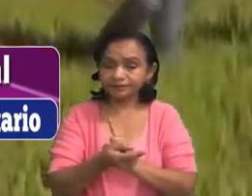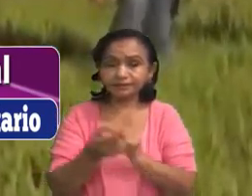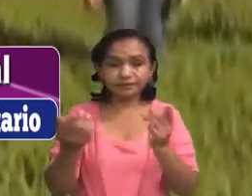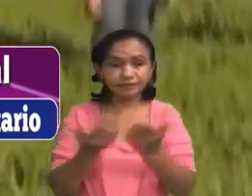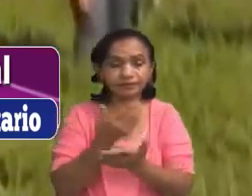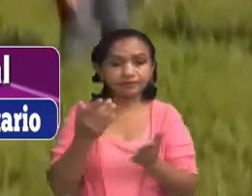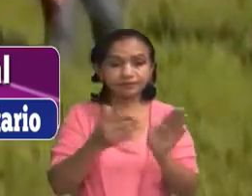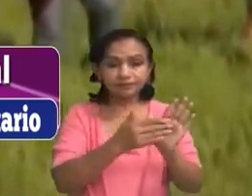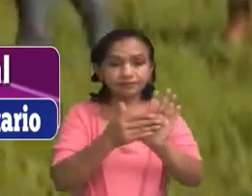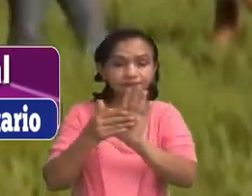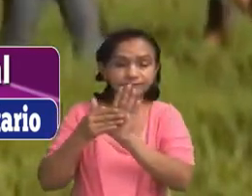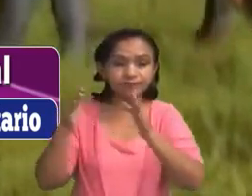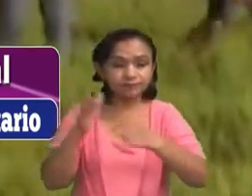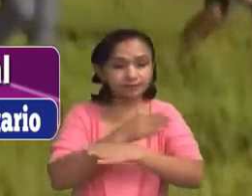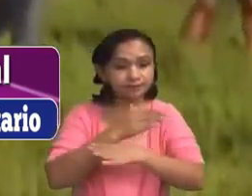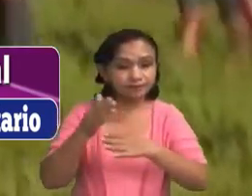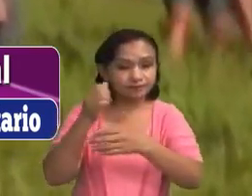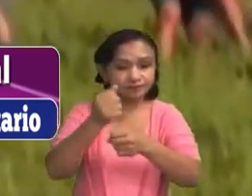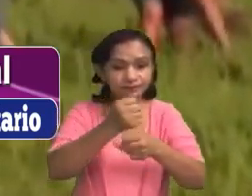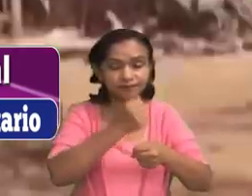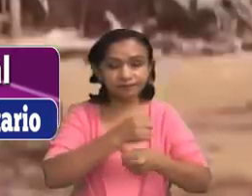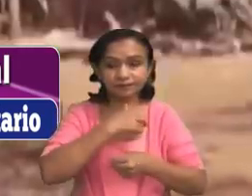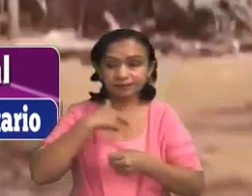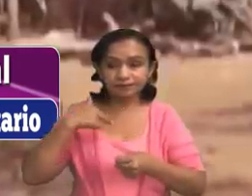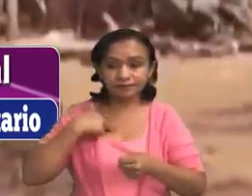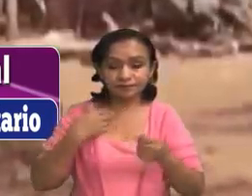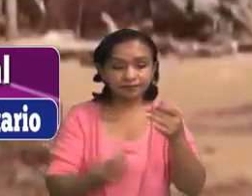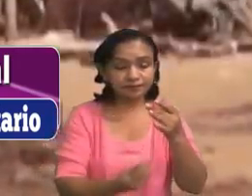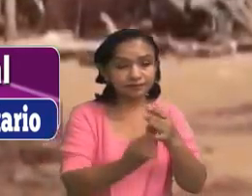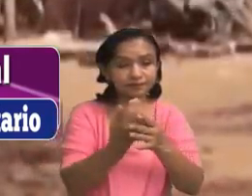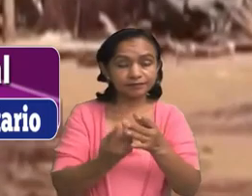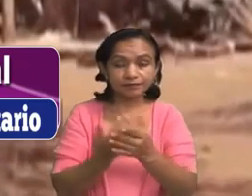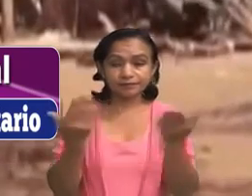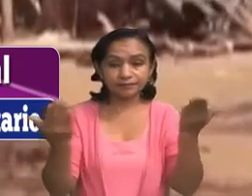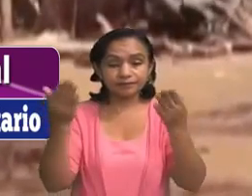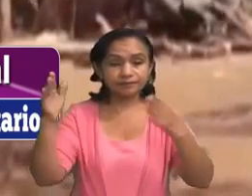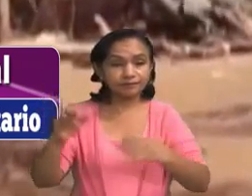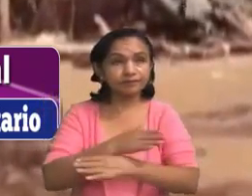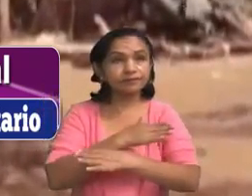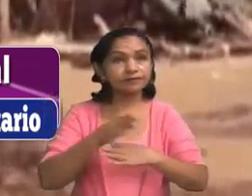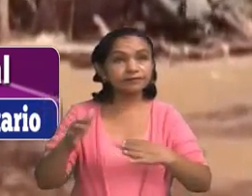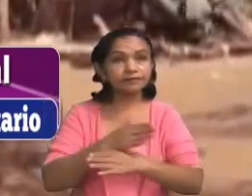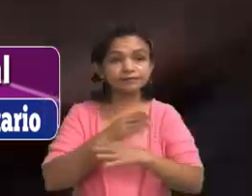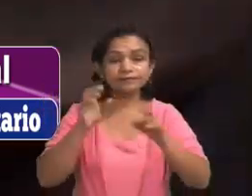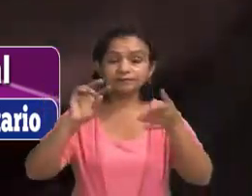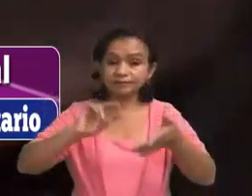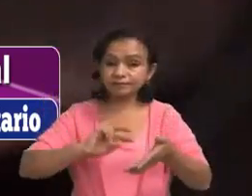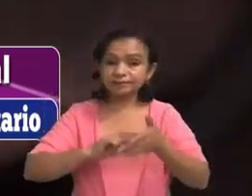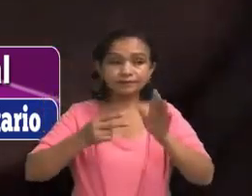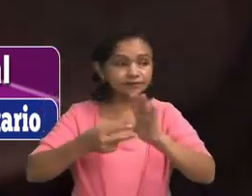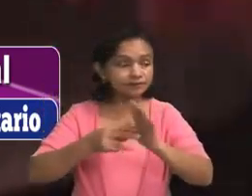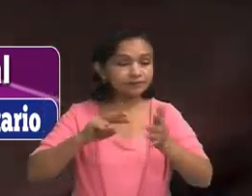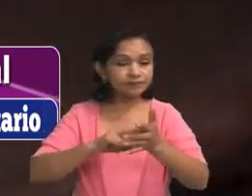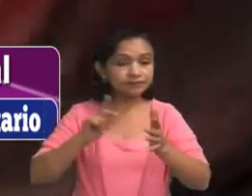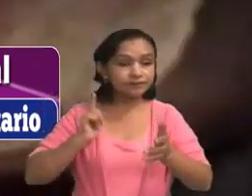a un modelo distinto de producción, que sería agroecología, un sistema distinto, pues implica tener